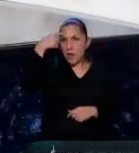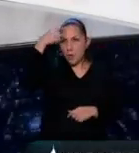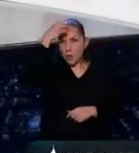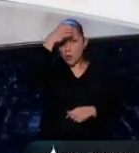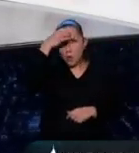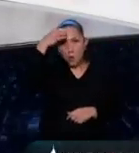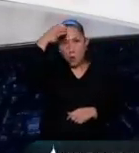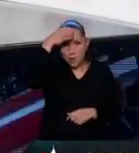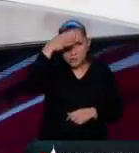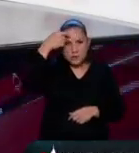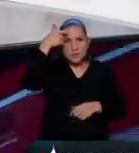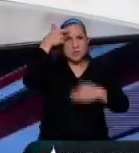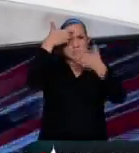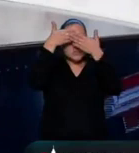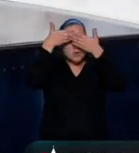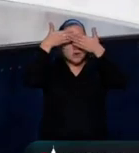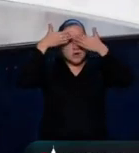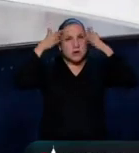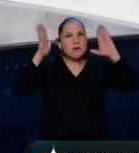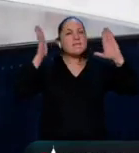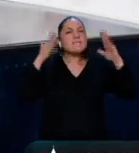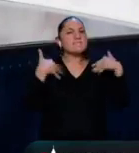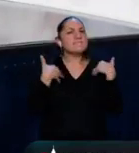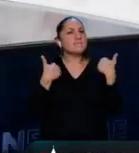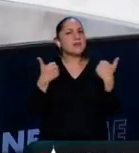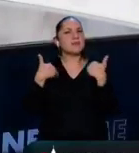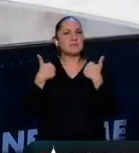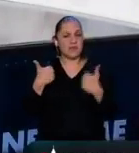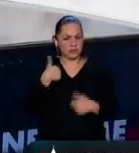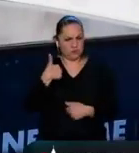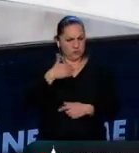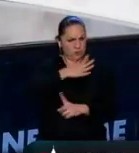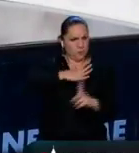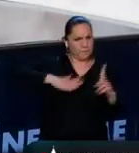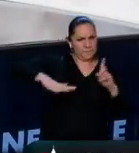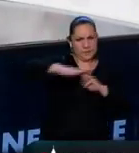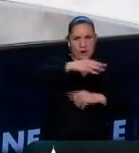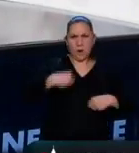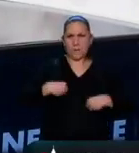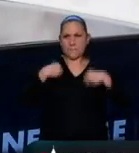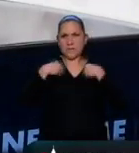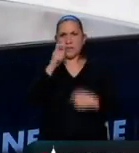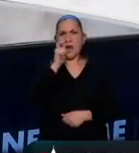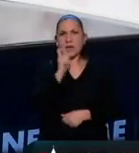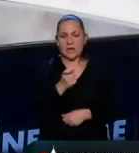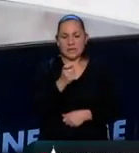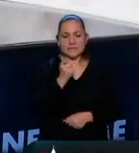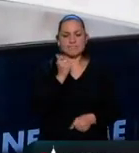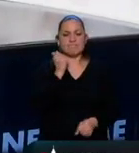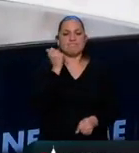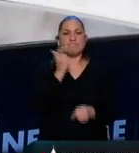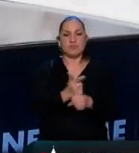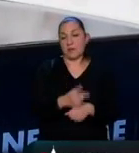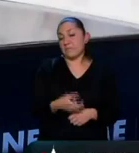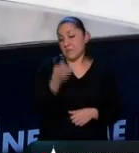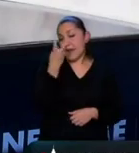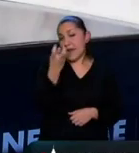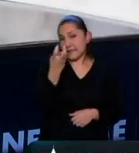la gente comprenda en qué sociedad está parada, ¿no? Y bueno, un poco ese era el sentido de mi tuit,